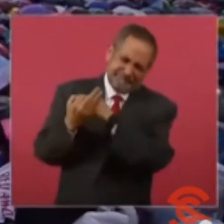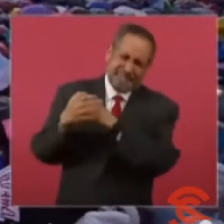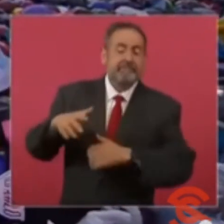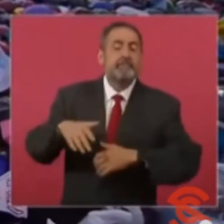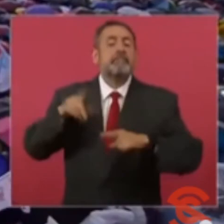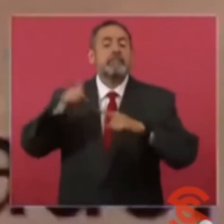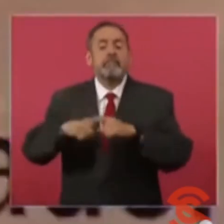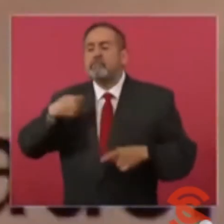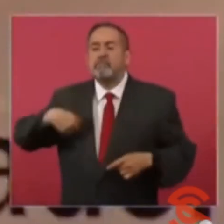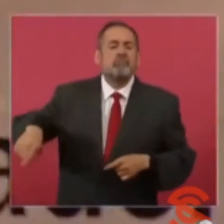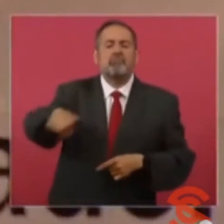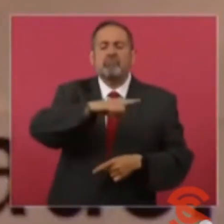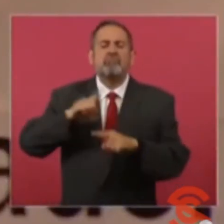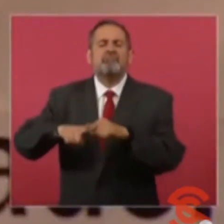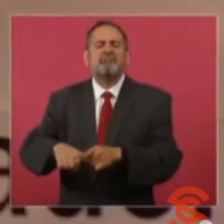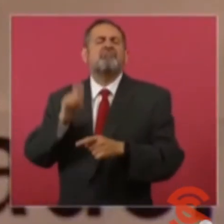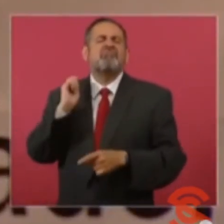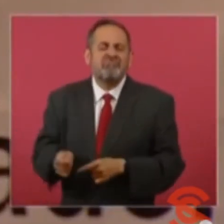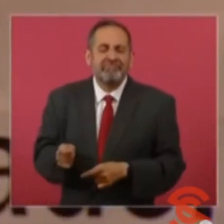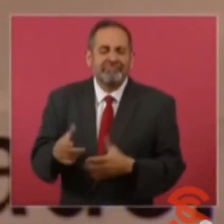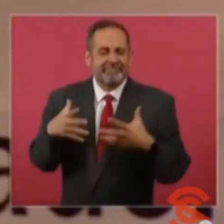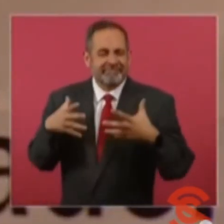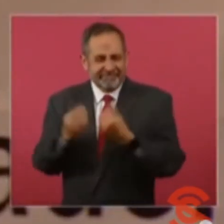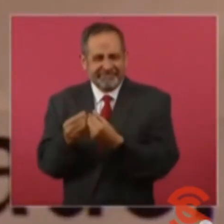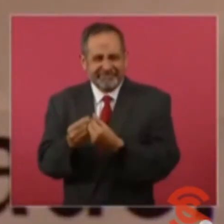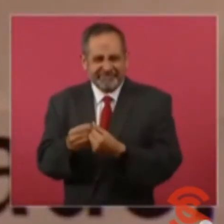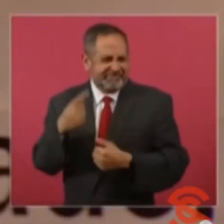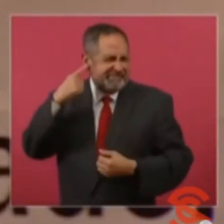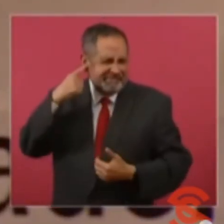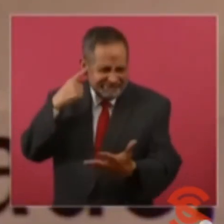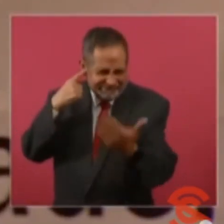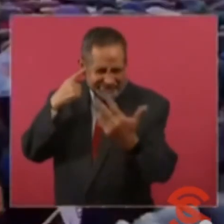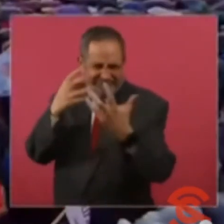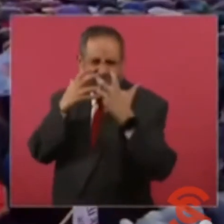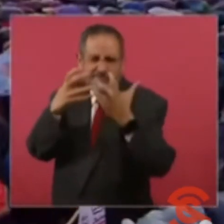¿Qué somos? ¡No se oye!